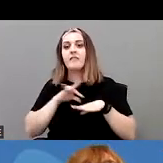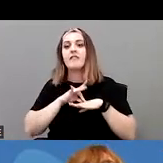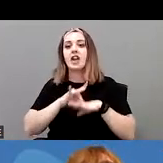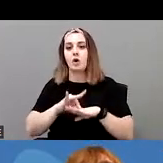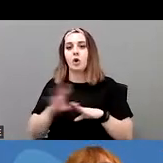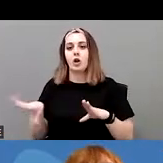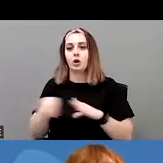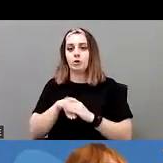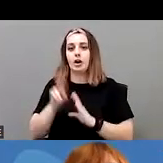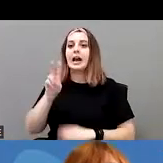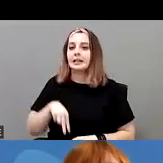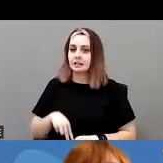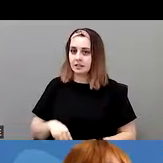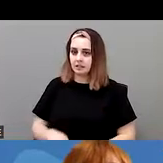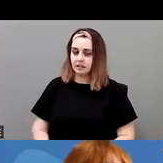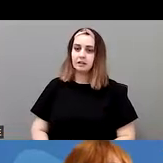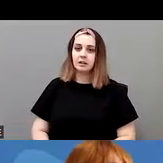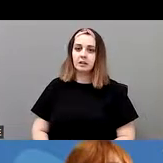de inclusión.